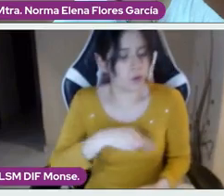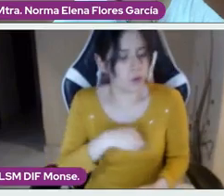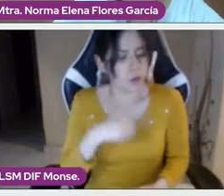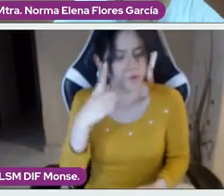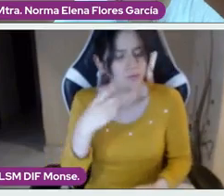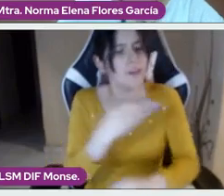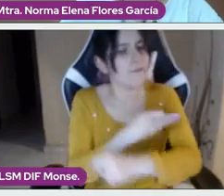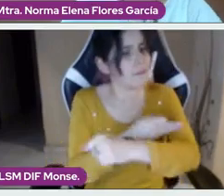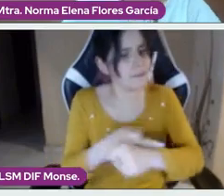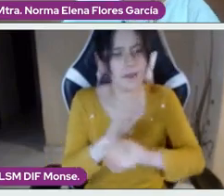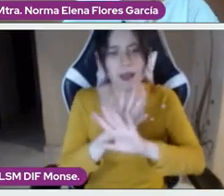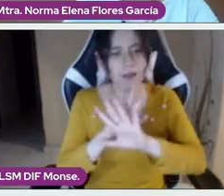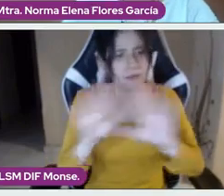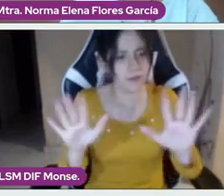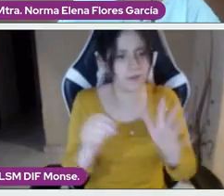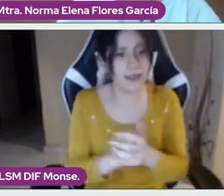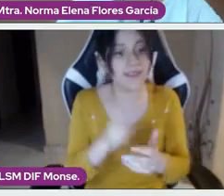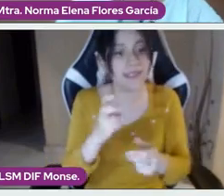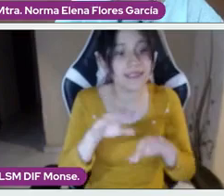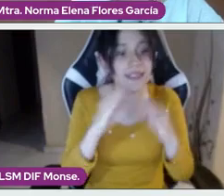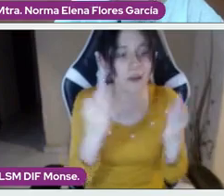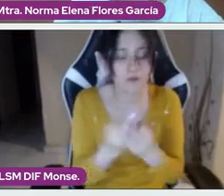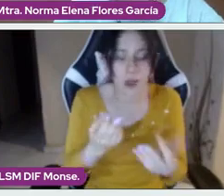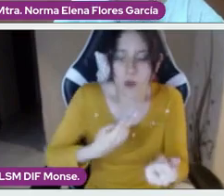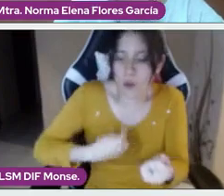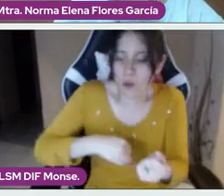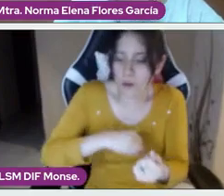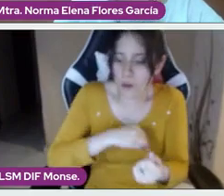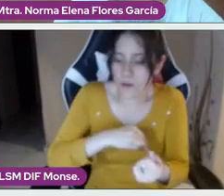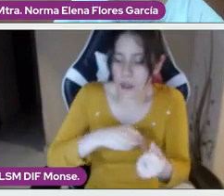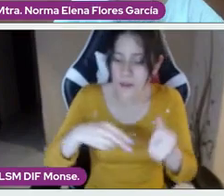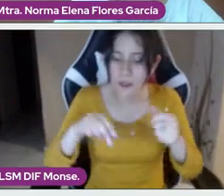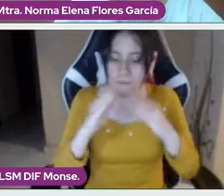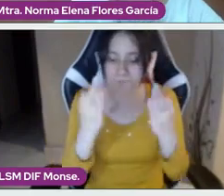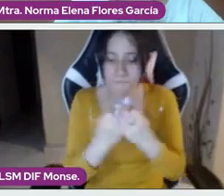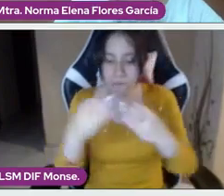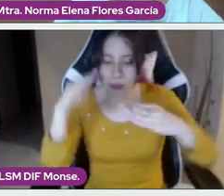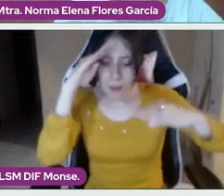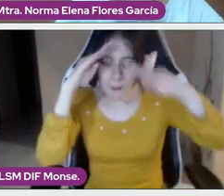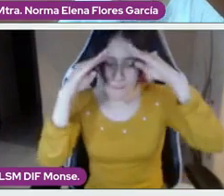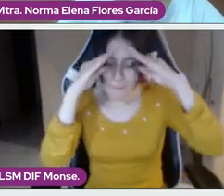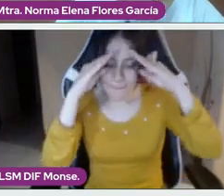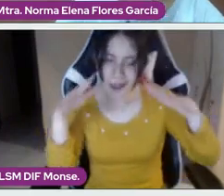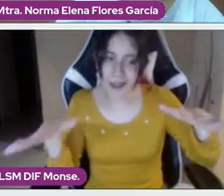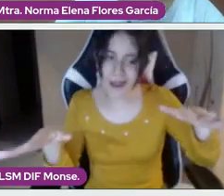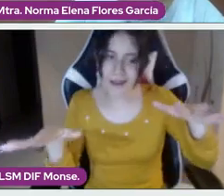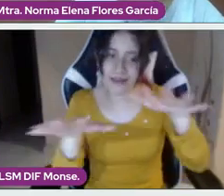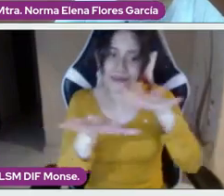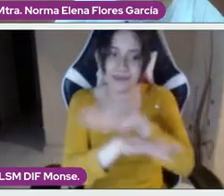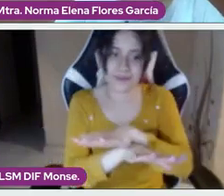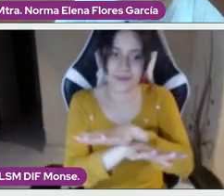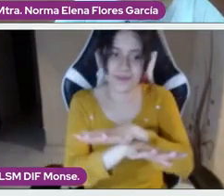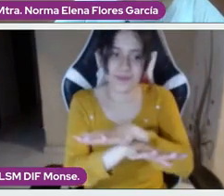hacer, empezamos a cambiar la perspectiva de nuestros propios hijos, ¿no?